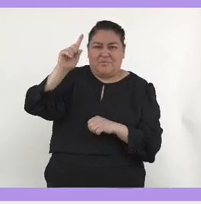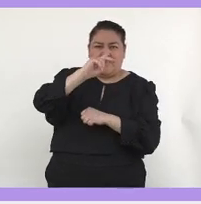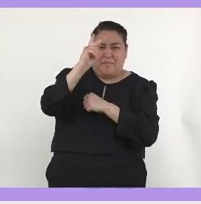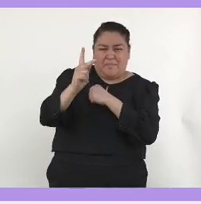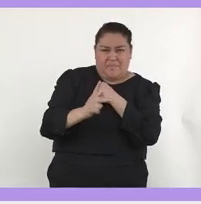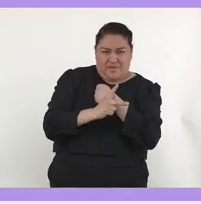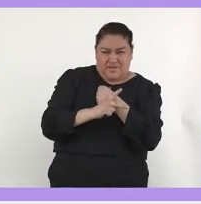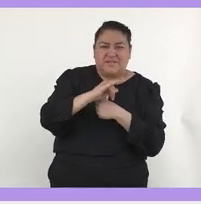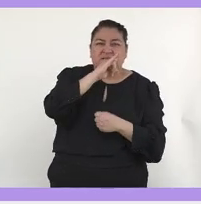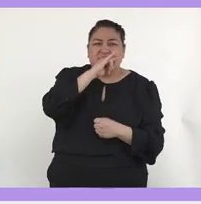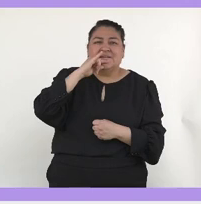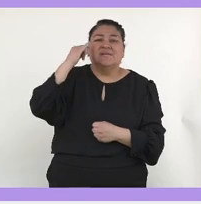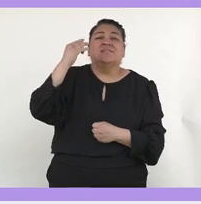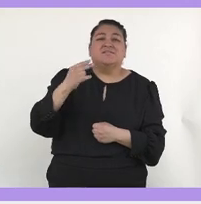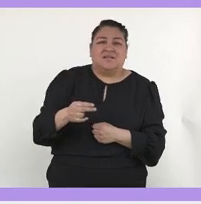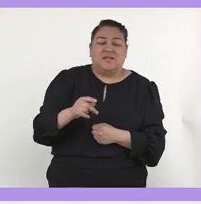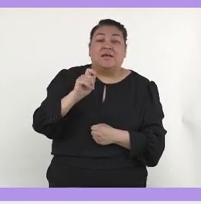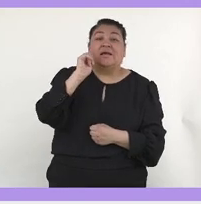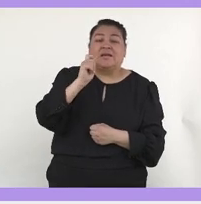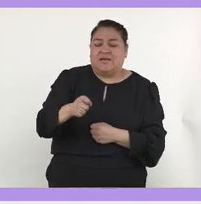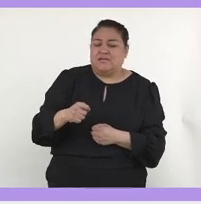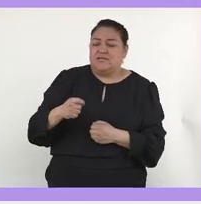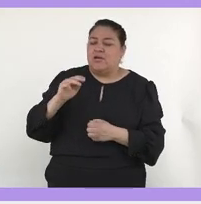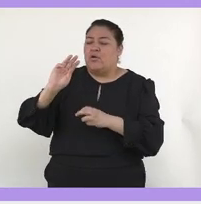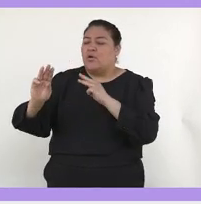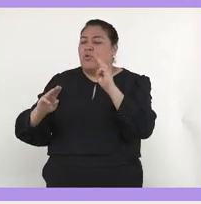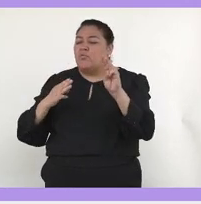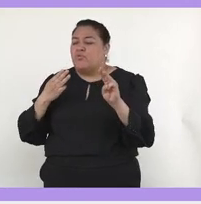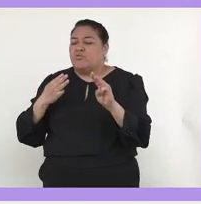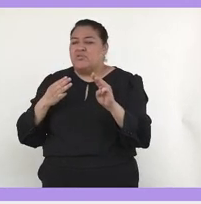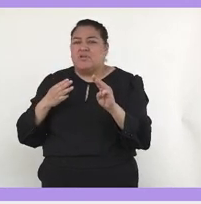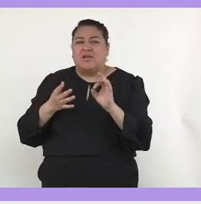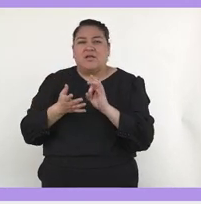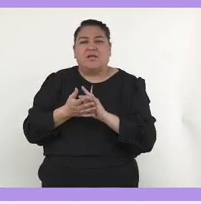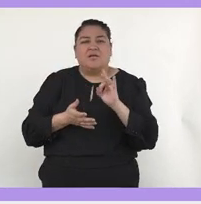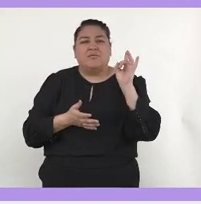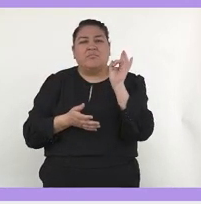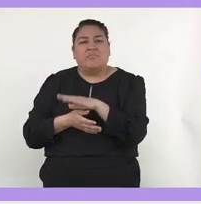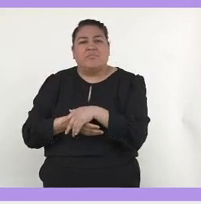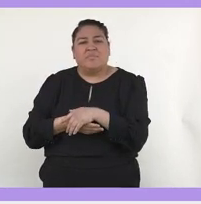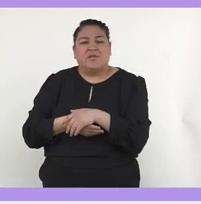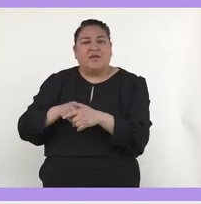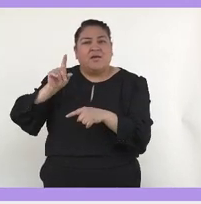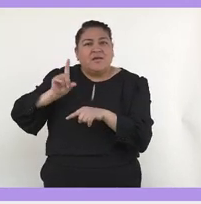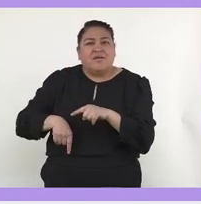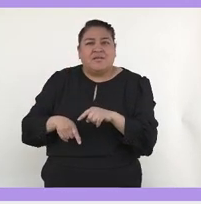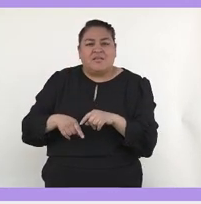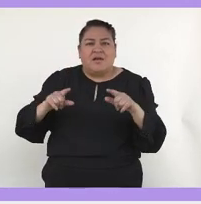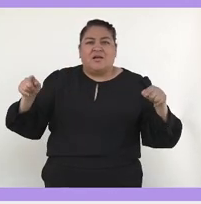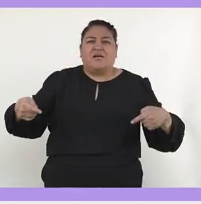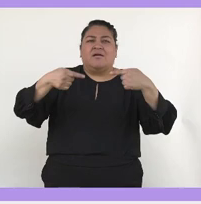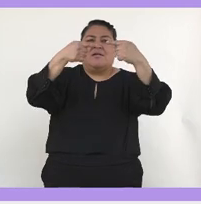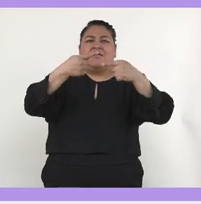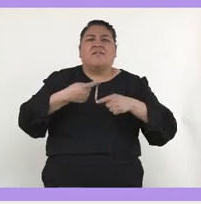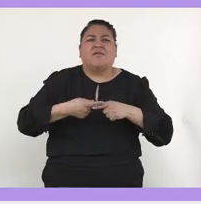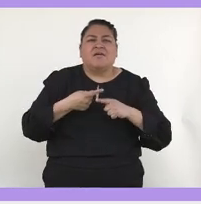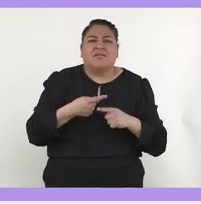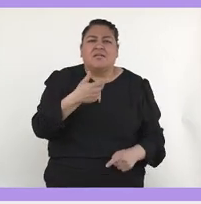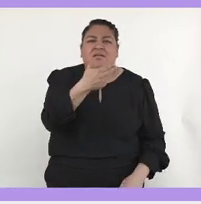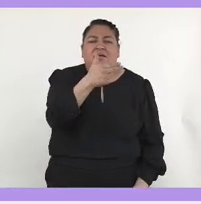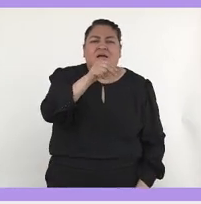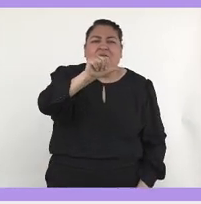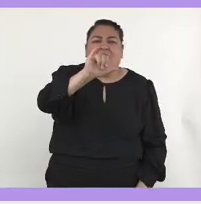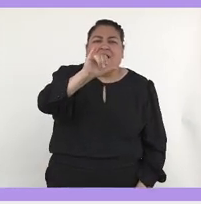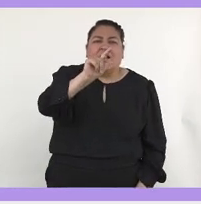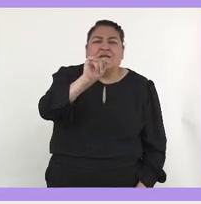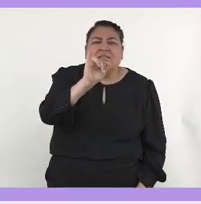Chile queda fuera del repechaje queda fuera del mundial porque pierde contra Haití Y si ustedes referencian Haití en la historia